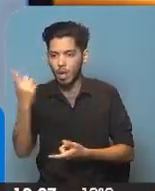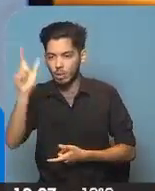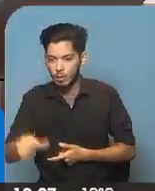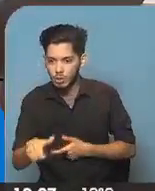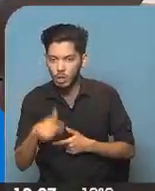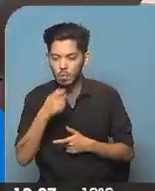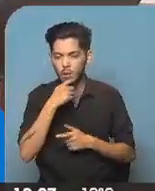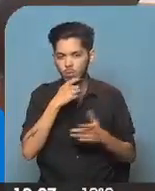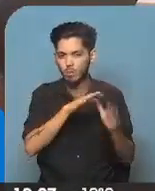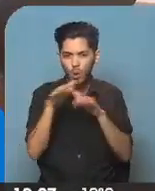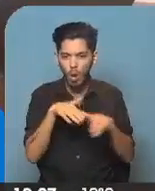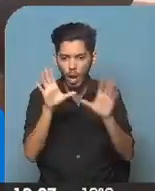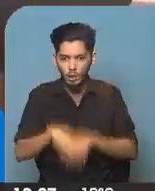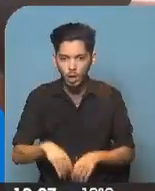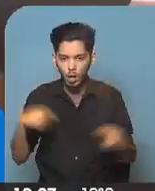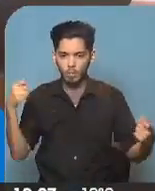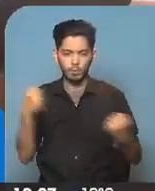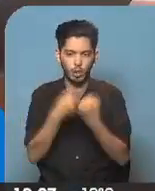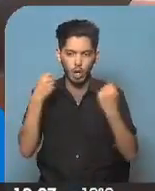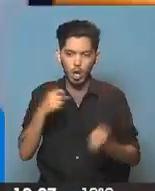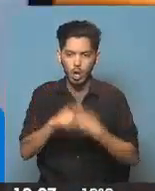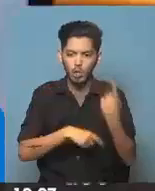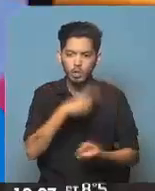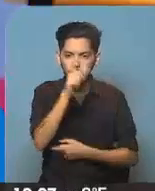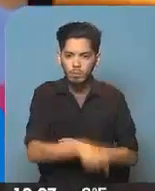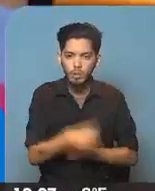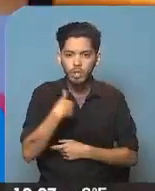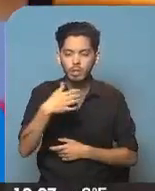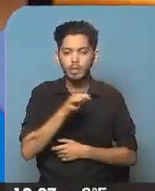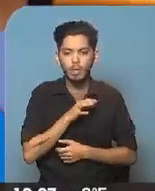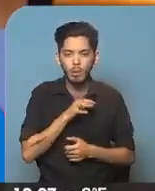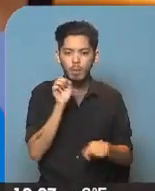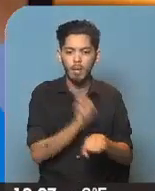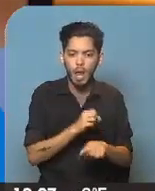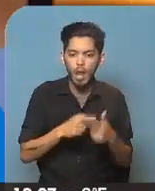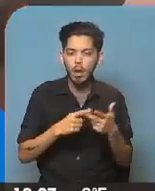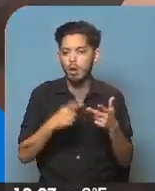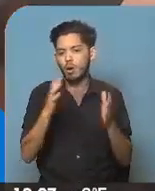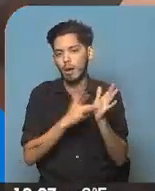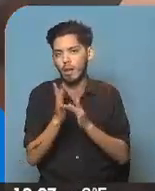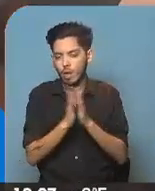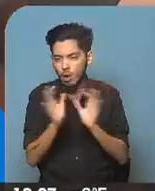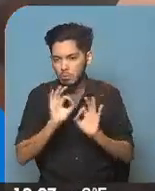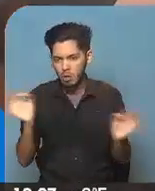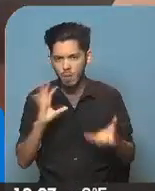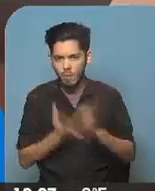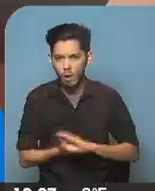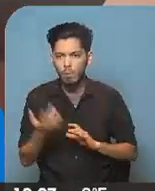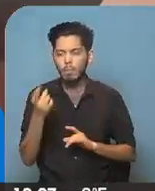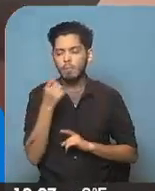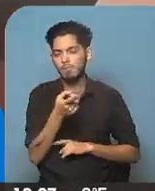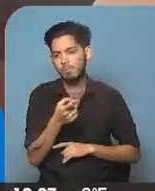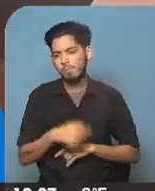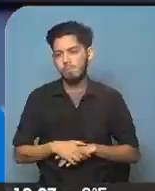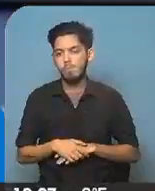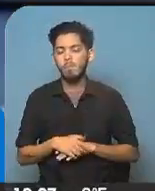no lo haríamos una ley que colisione con con el código civil o con el código penal de ninguna manera el senador recién usted hablaba de los medios de comunicación y hay algo